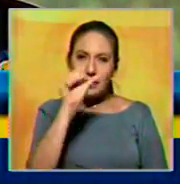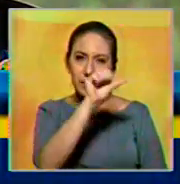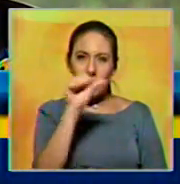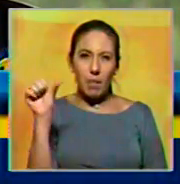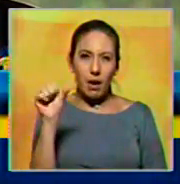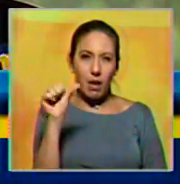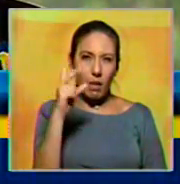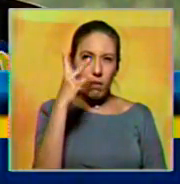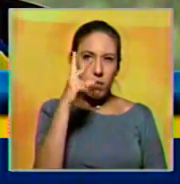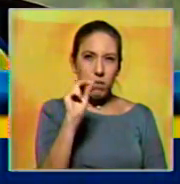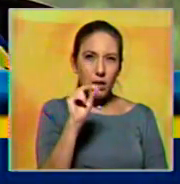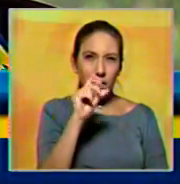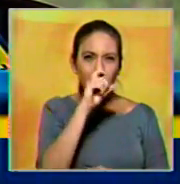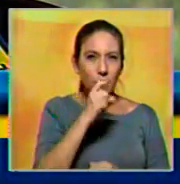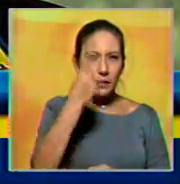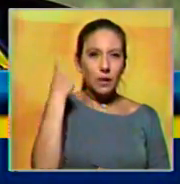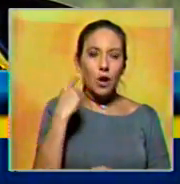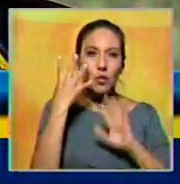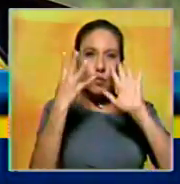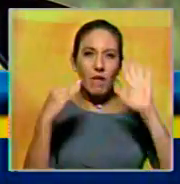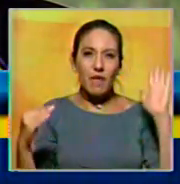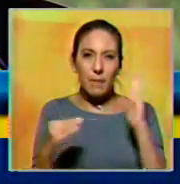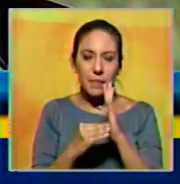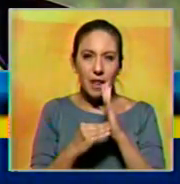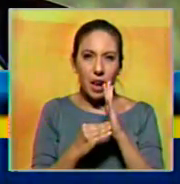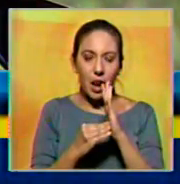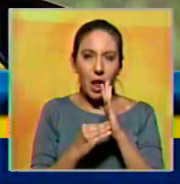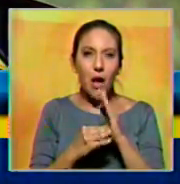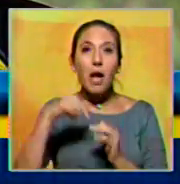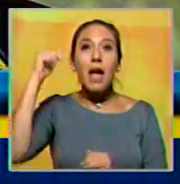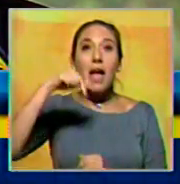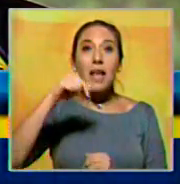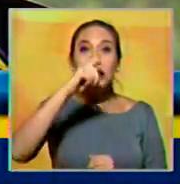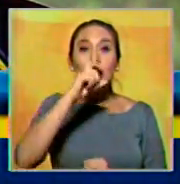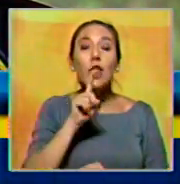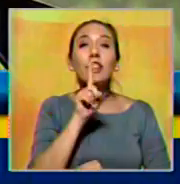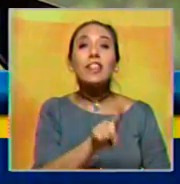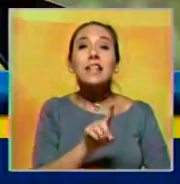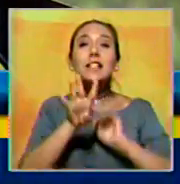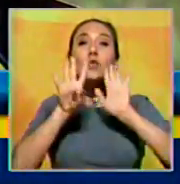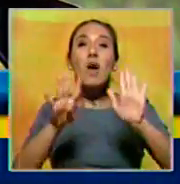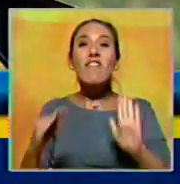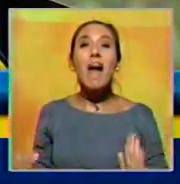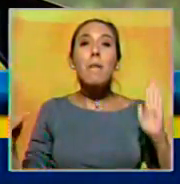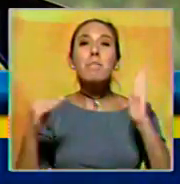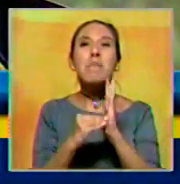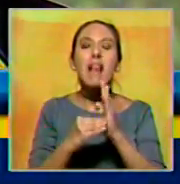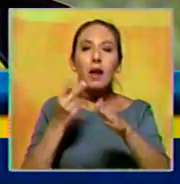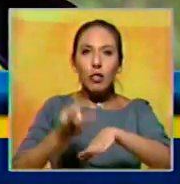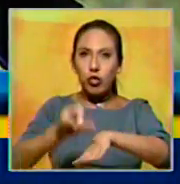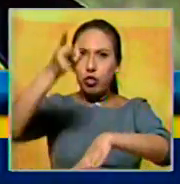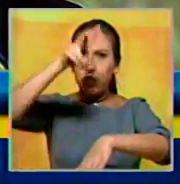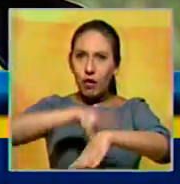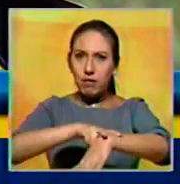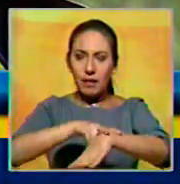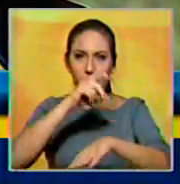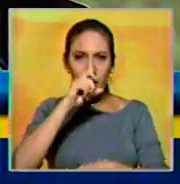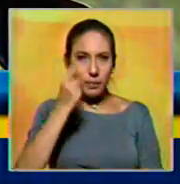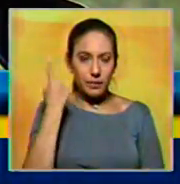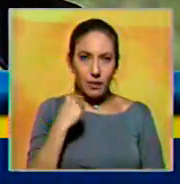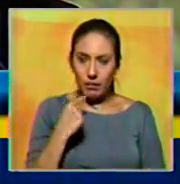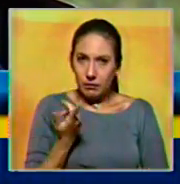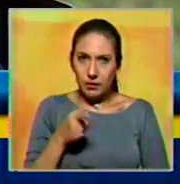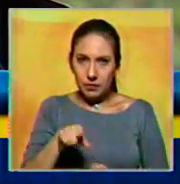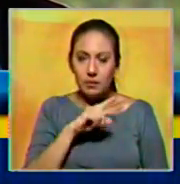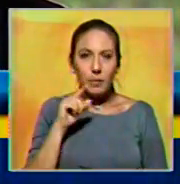el año pasado teníamos 9.847, este año son 19.737, o sea, el doble, el 50%. Si sigue así vamos